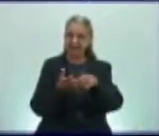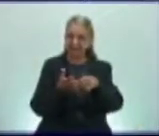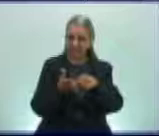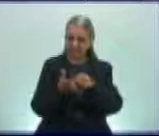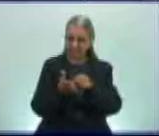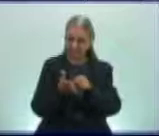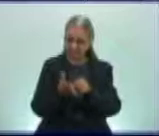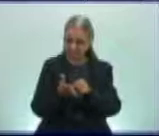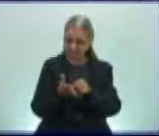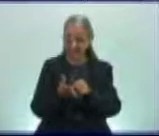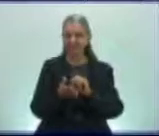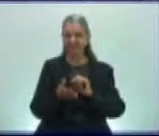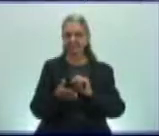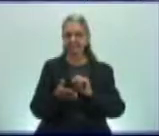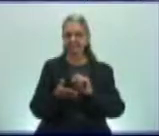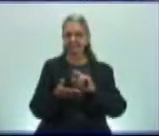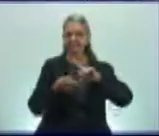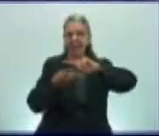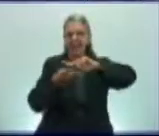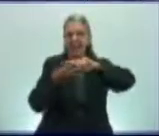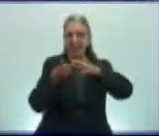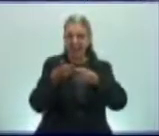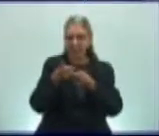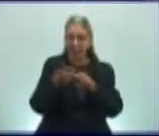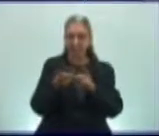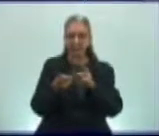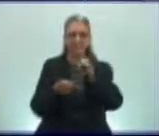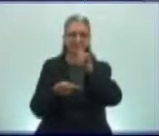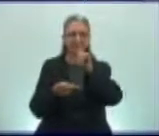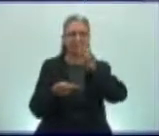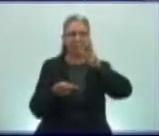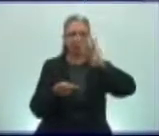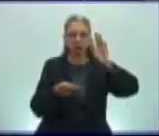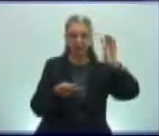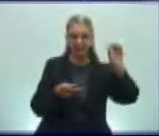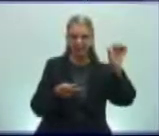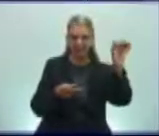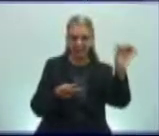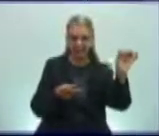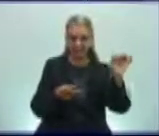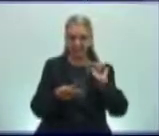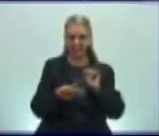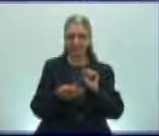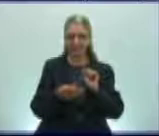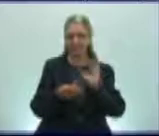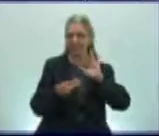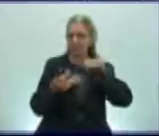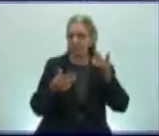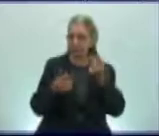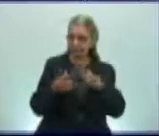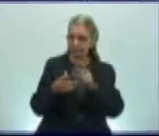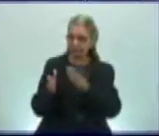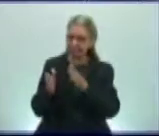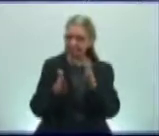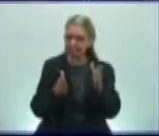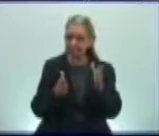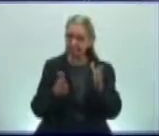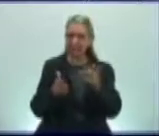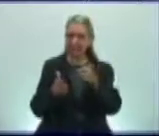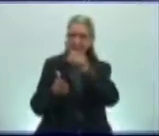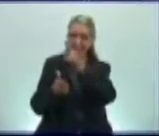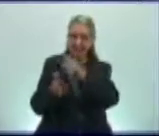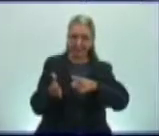el ángulo es de 130 grados, que el recorrido del asiento del columpio va a